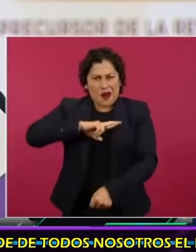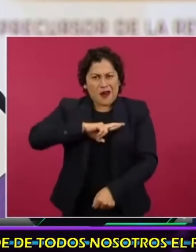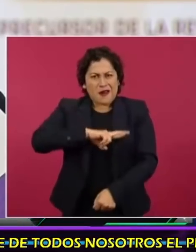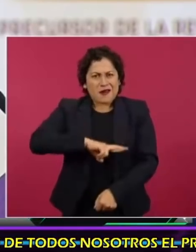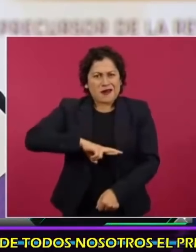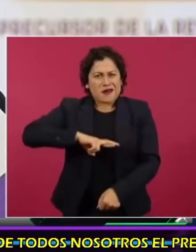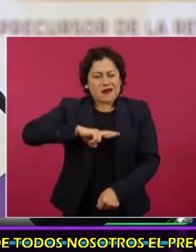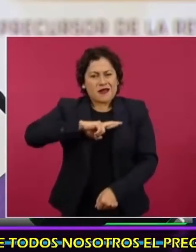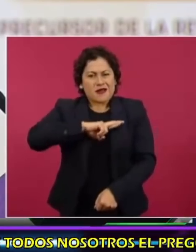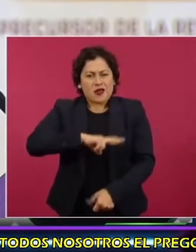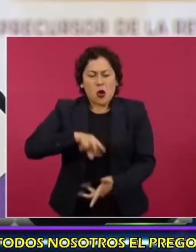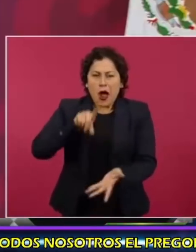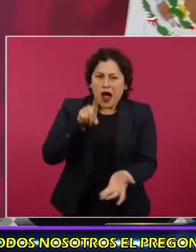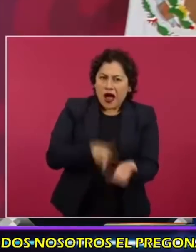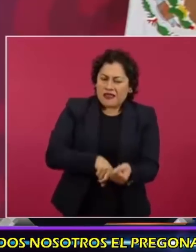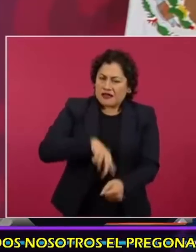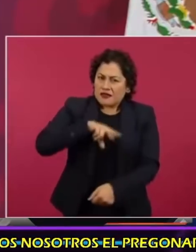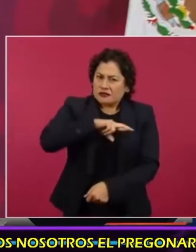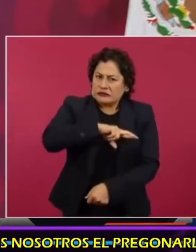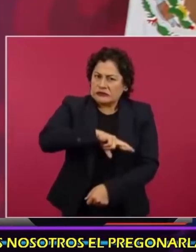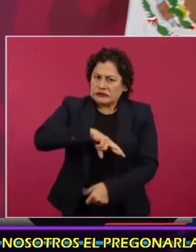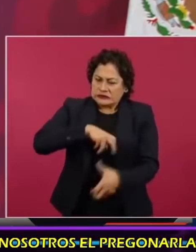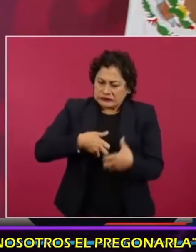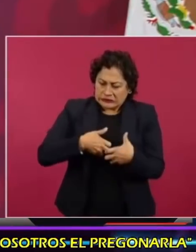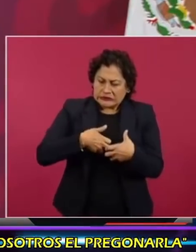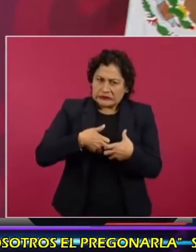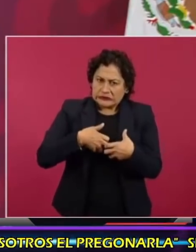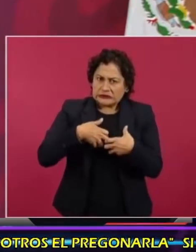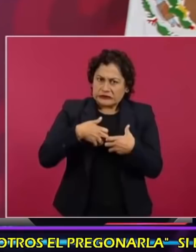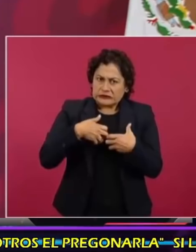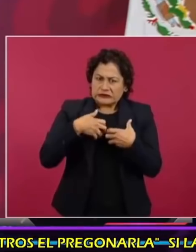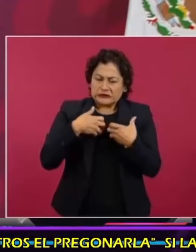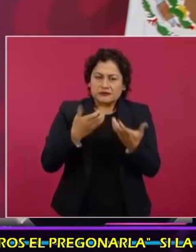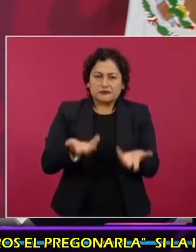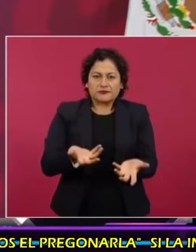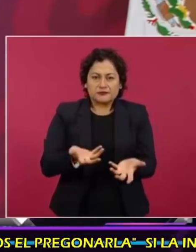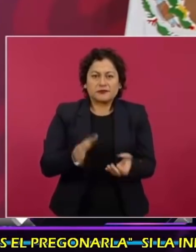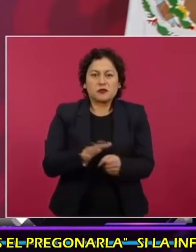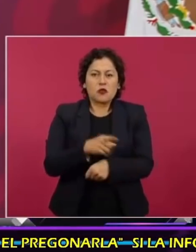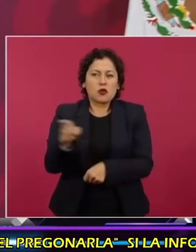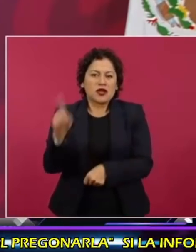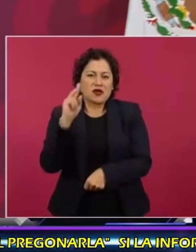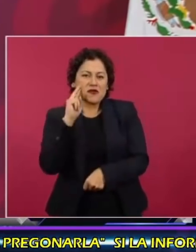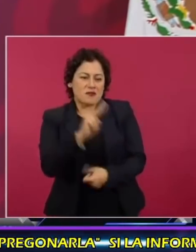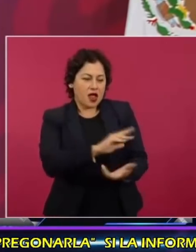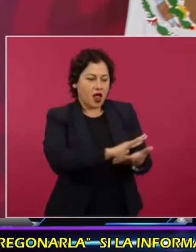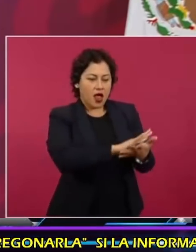están tan enojados por la transformación